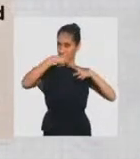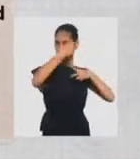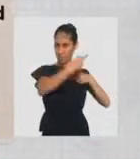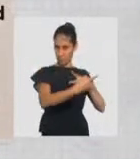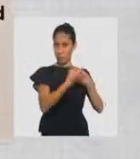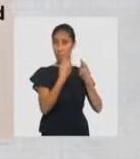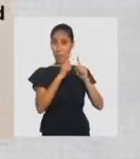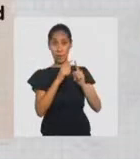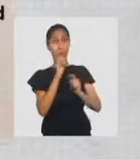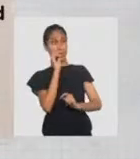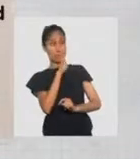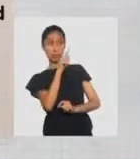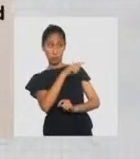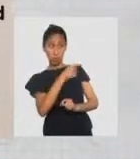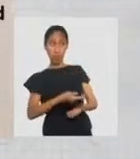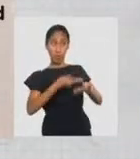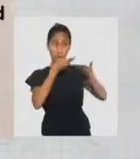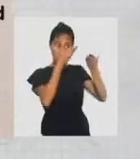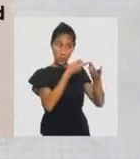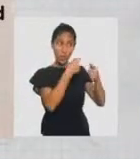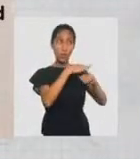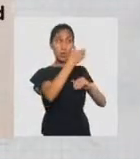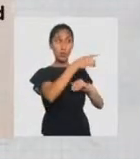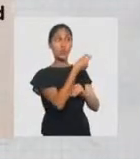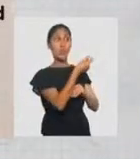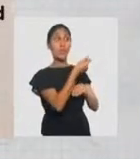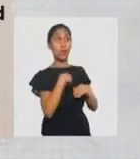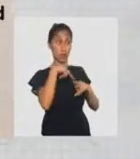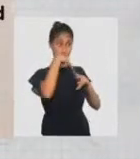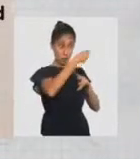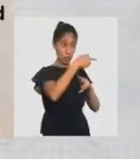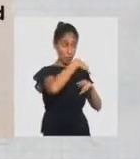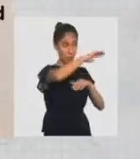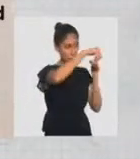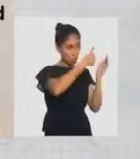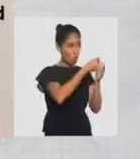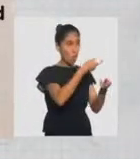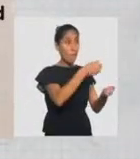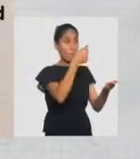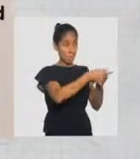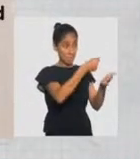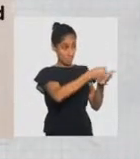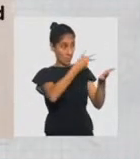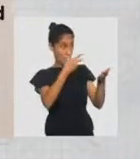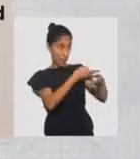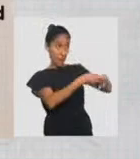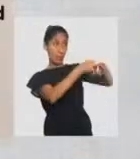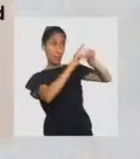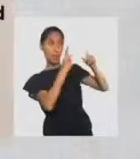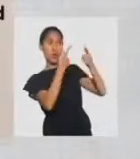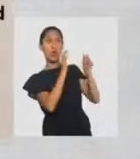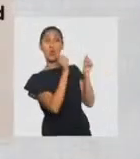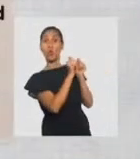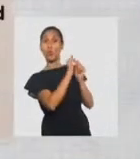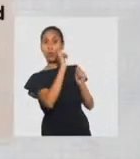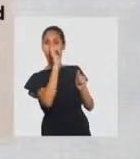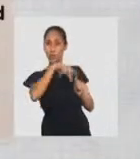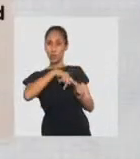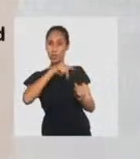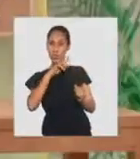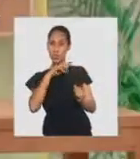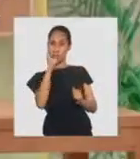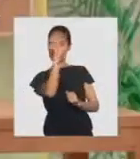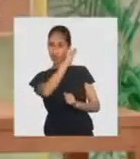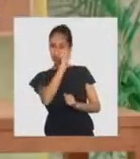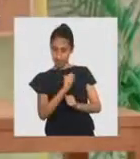operación, con la condición de que el prestatario devuelva esa cantidad junto con los intereses pactados en un plazo determinado. Y